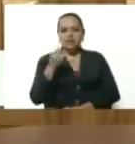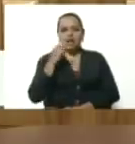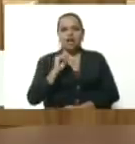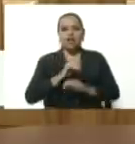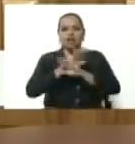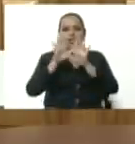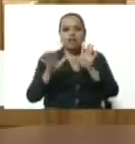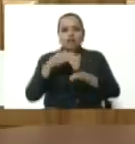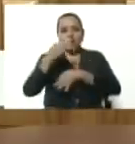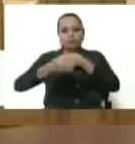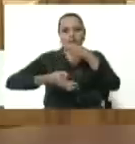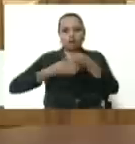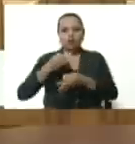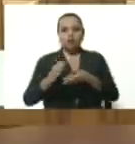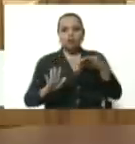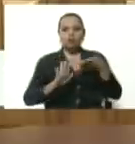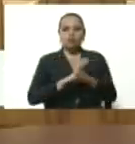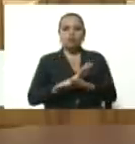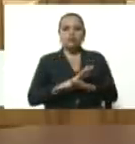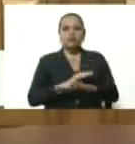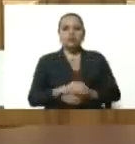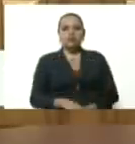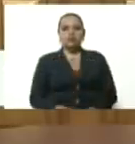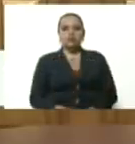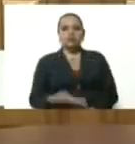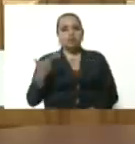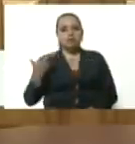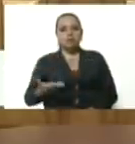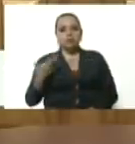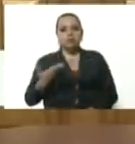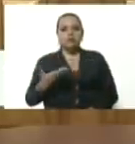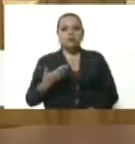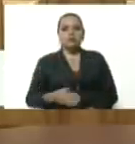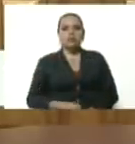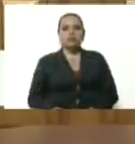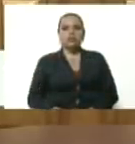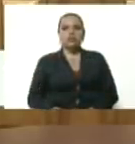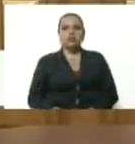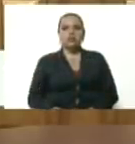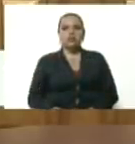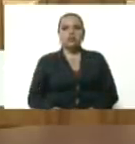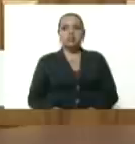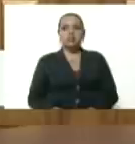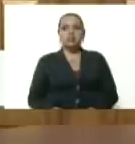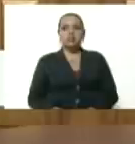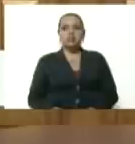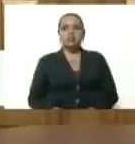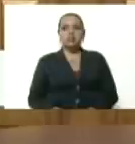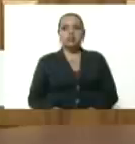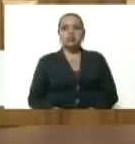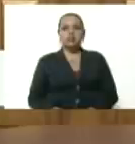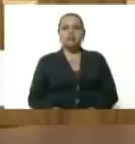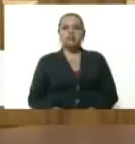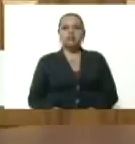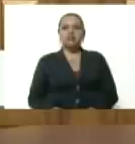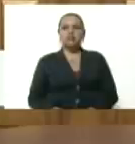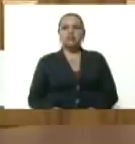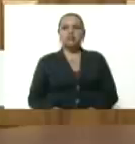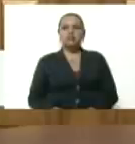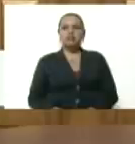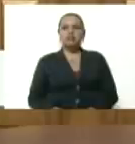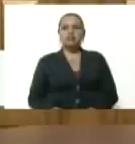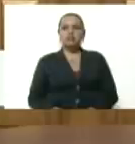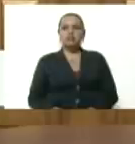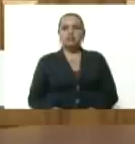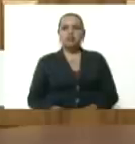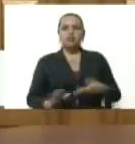señalando la representación del cuerpo y no de individualidades en el ámbito de lo